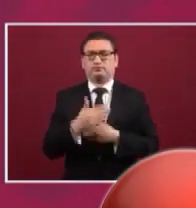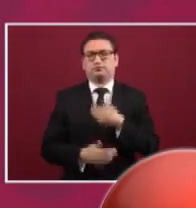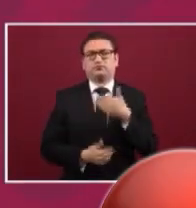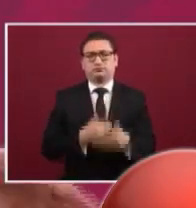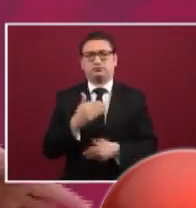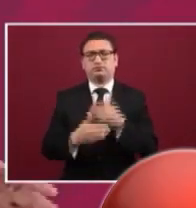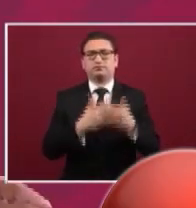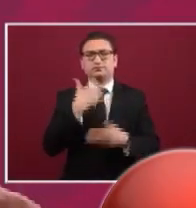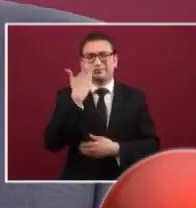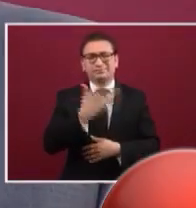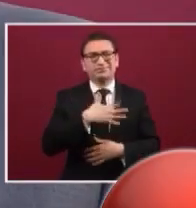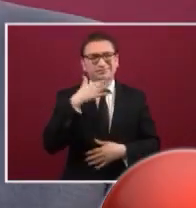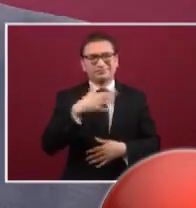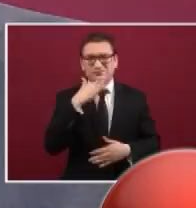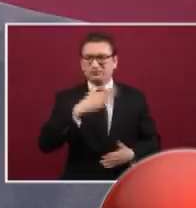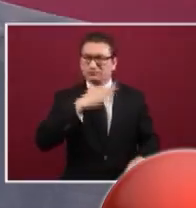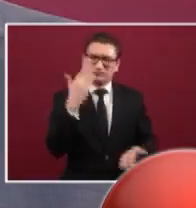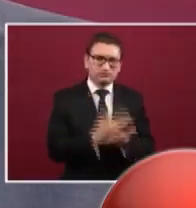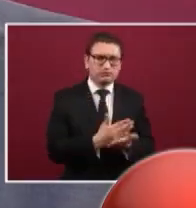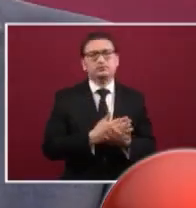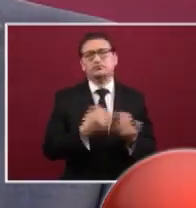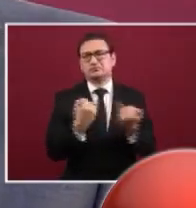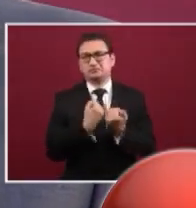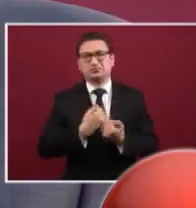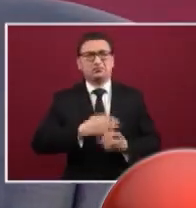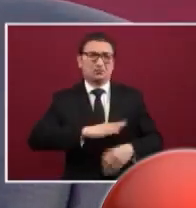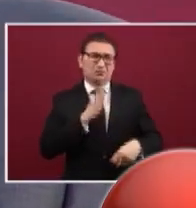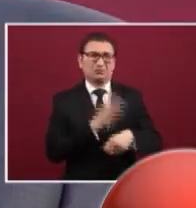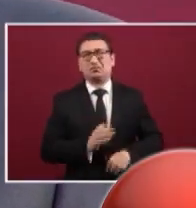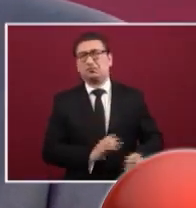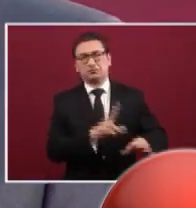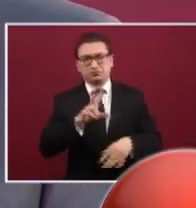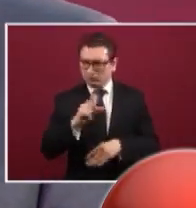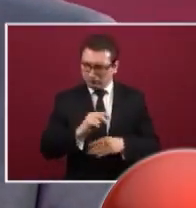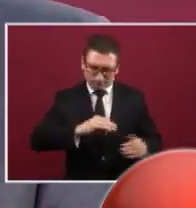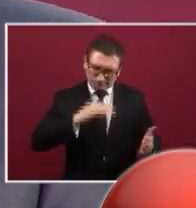Queremos acabar con la corrupción, con la impunidad,